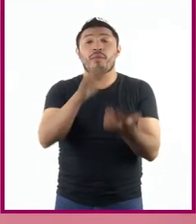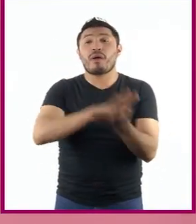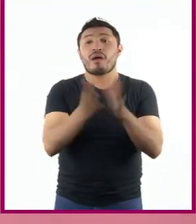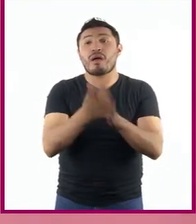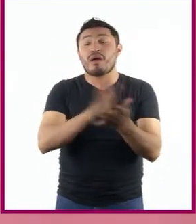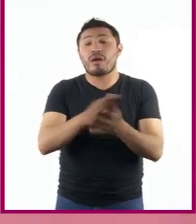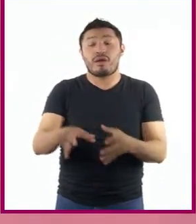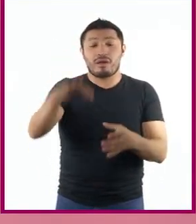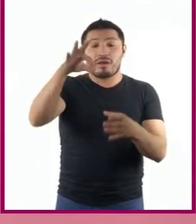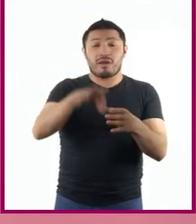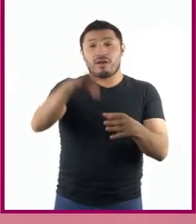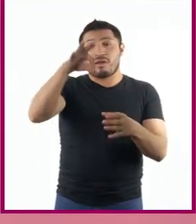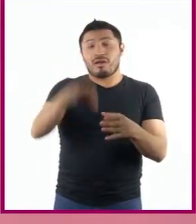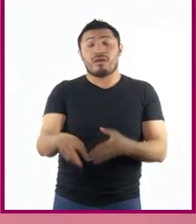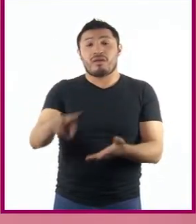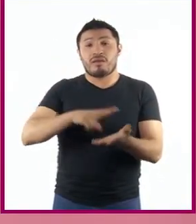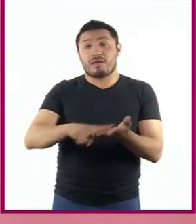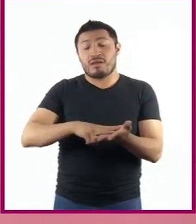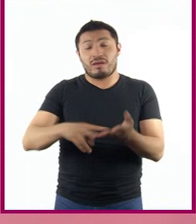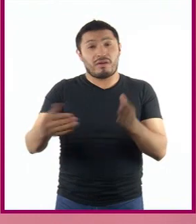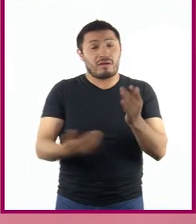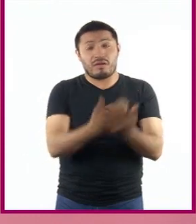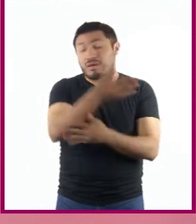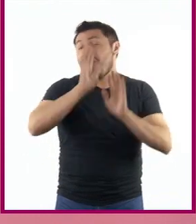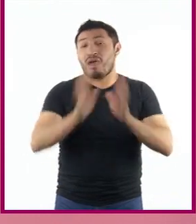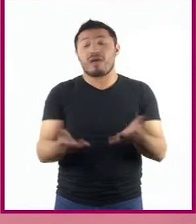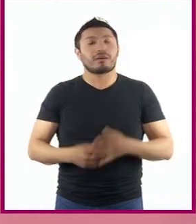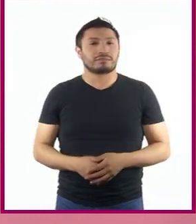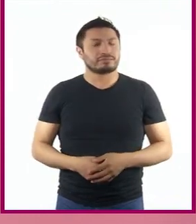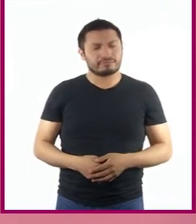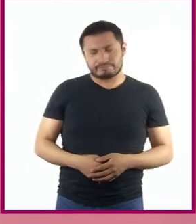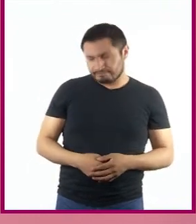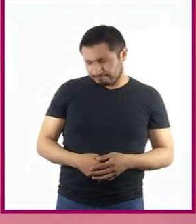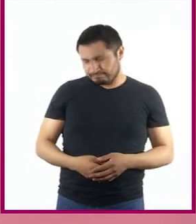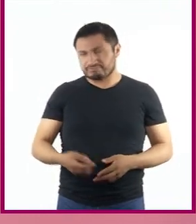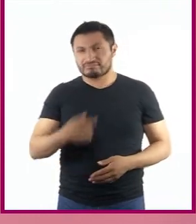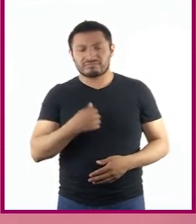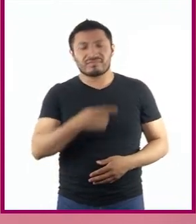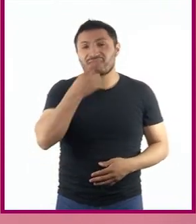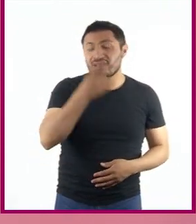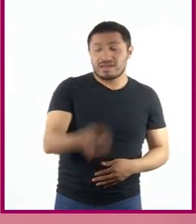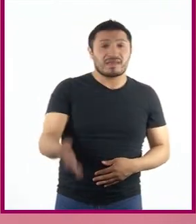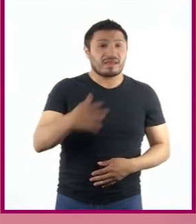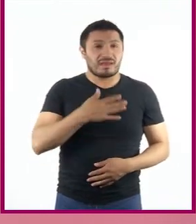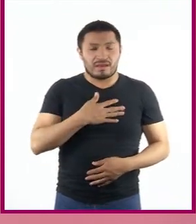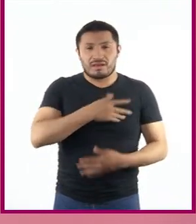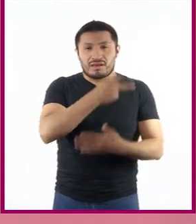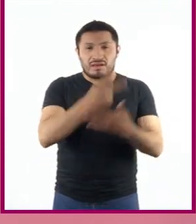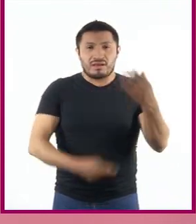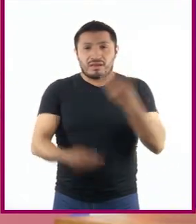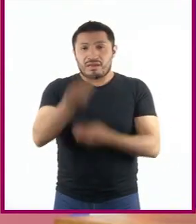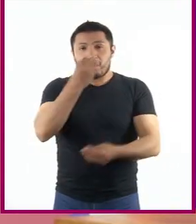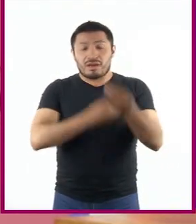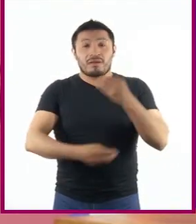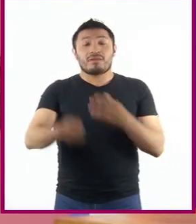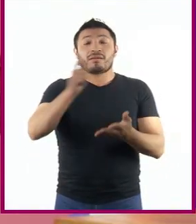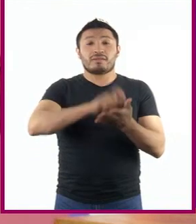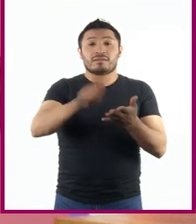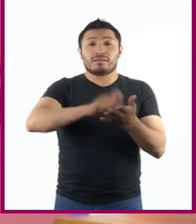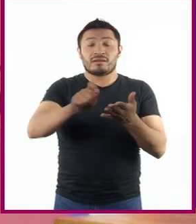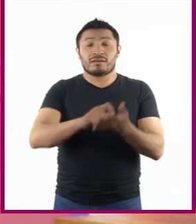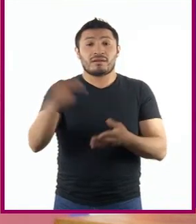té verde en el desayuno, bastaba. Yo le comenté que mi plan de alimentación estaba diseñado en mis